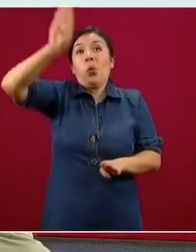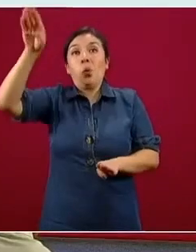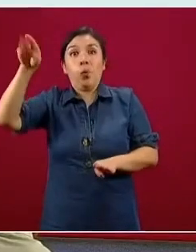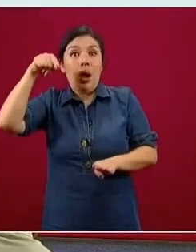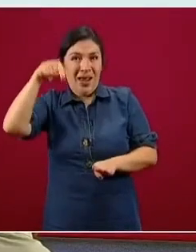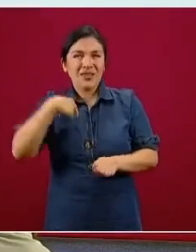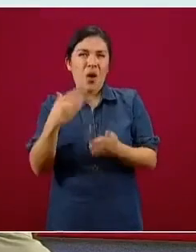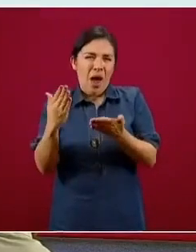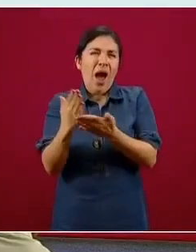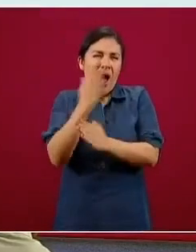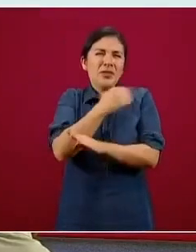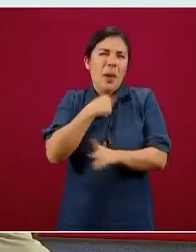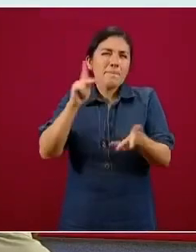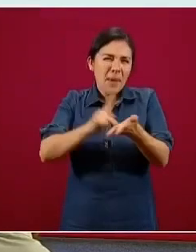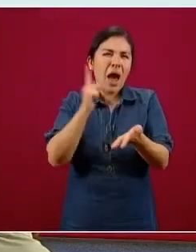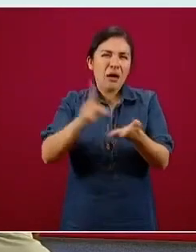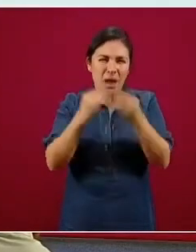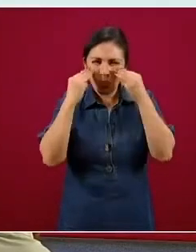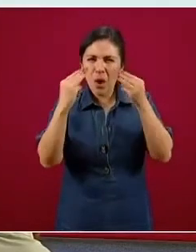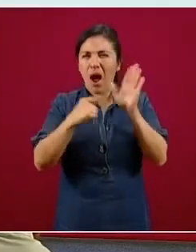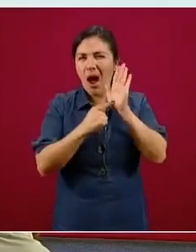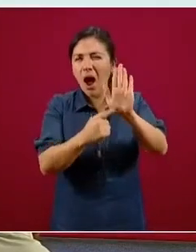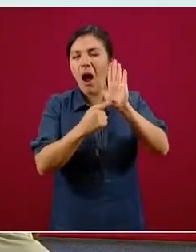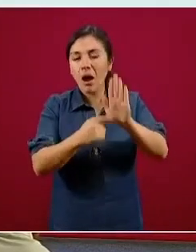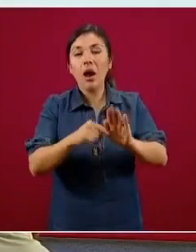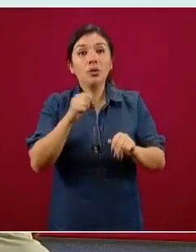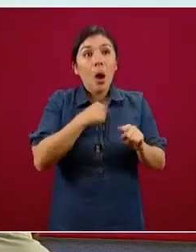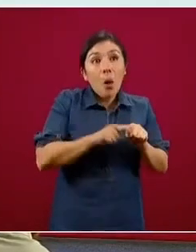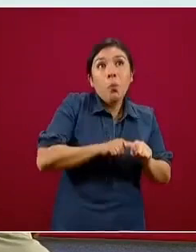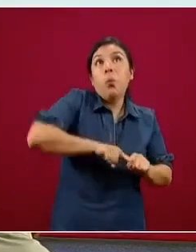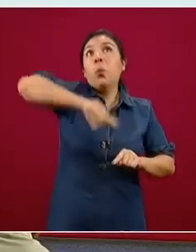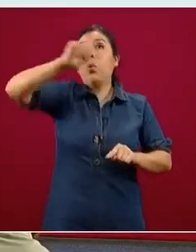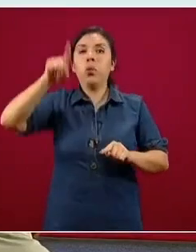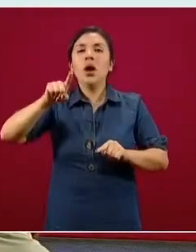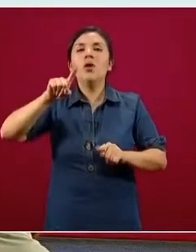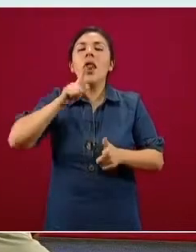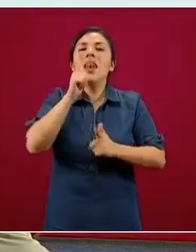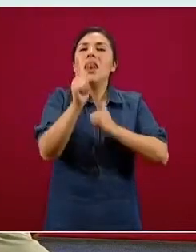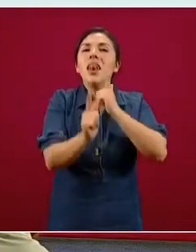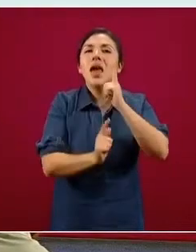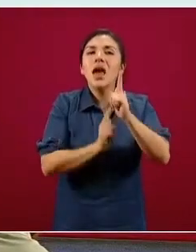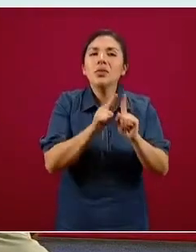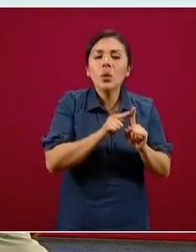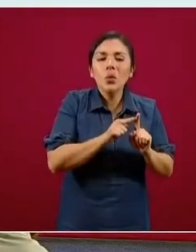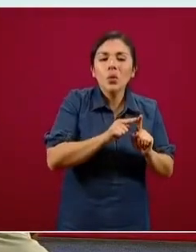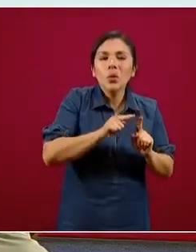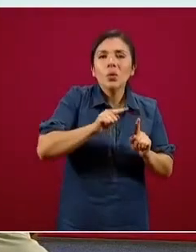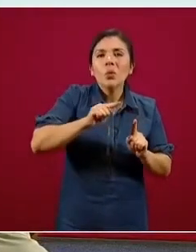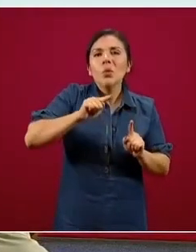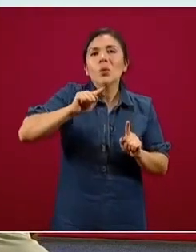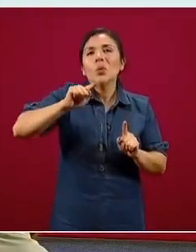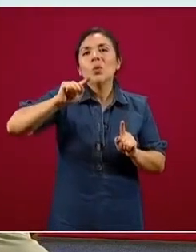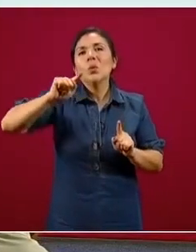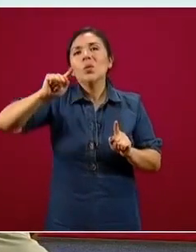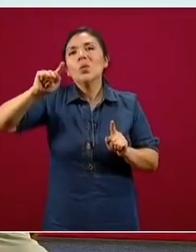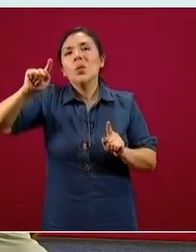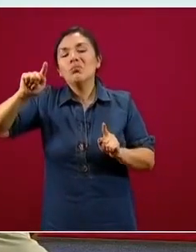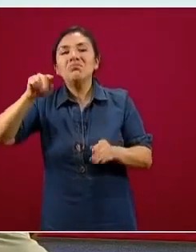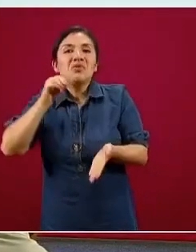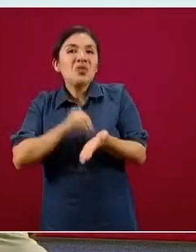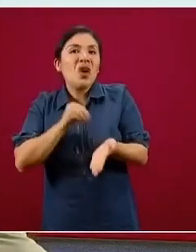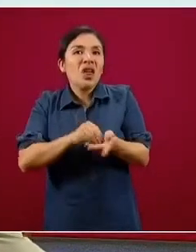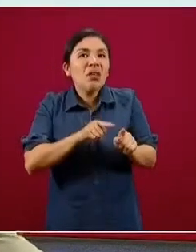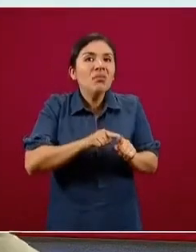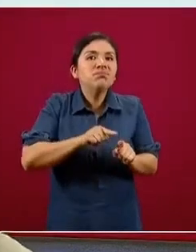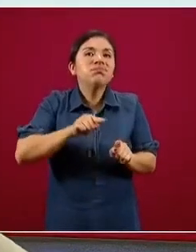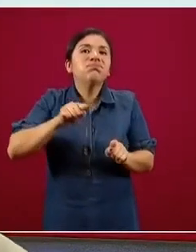que hemos mostrado varias veces, tenemos una curva que sube lentamente y que no ha dejado de